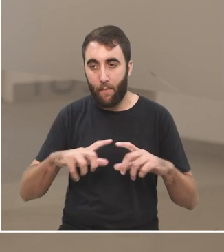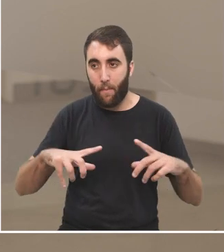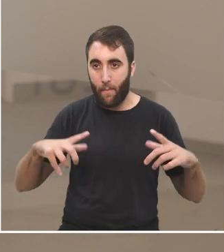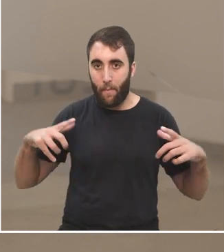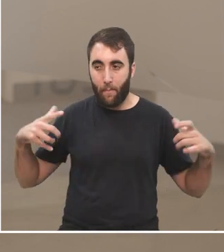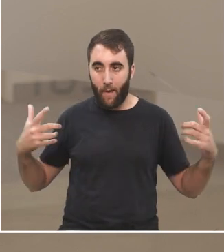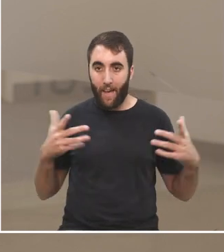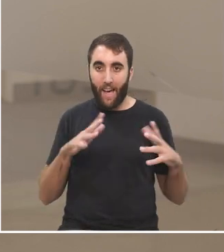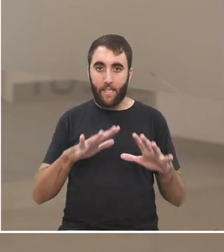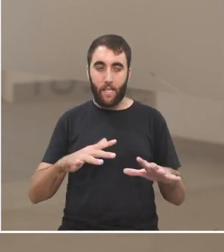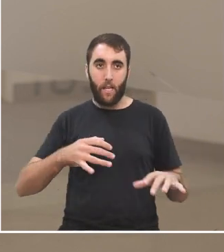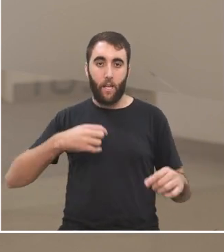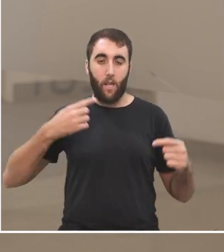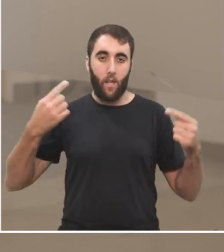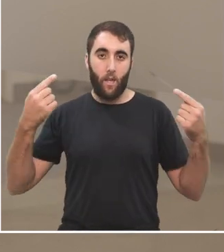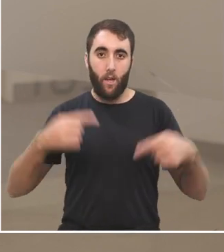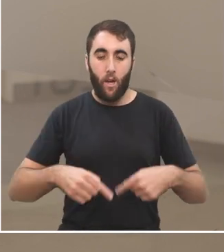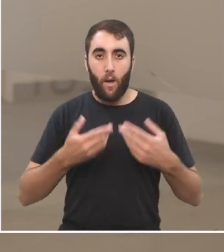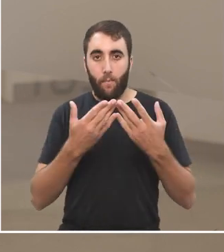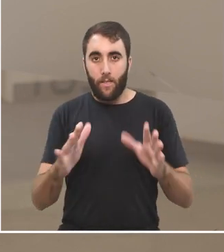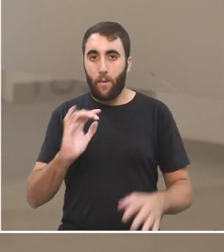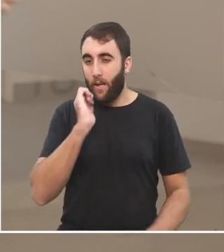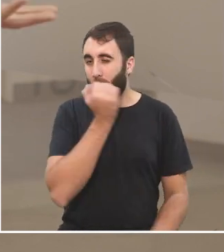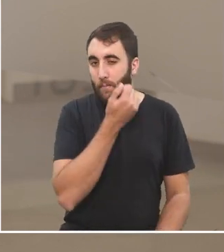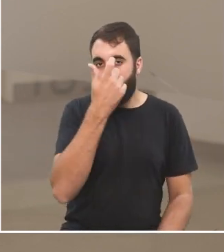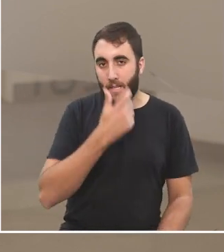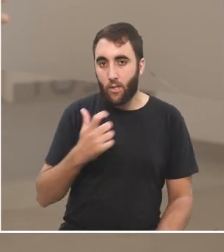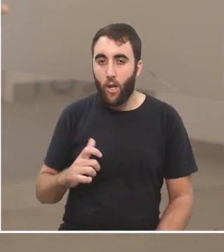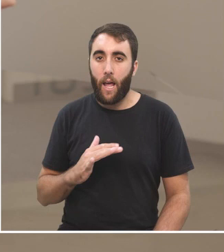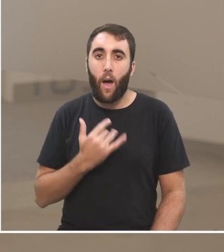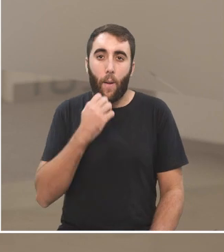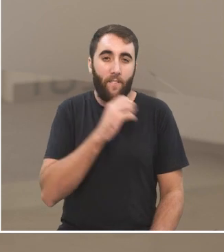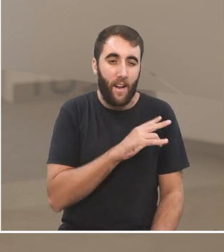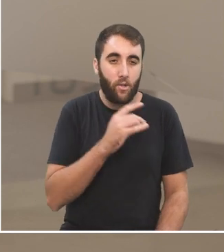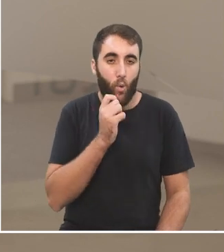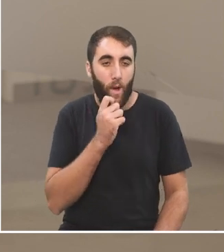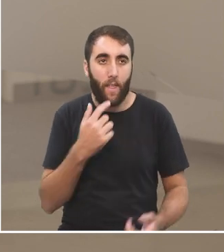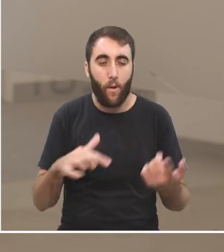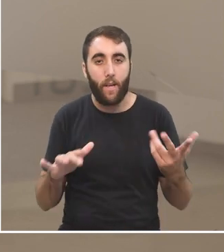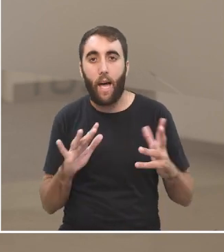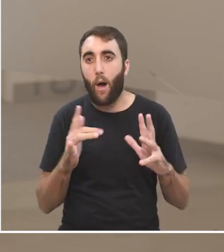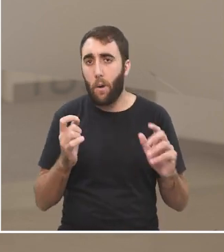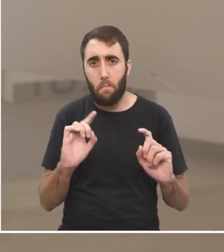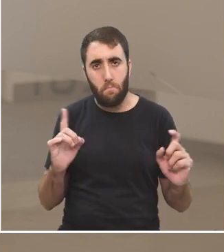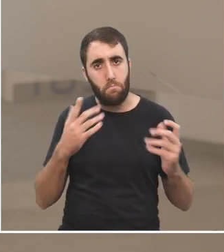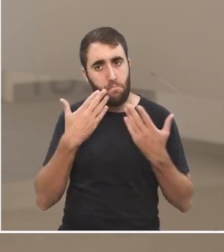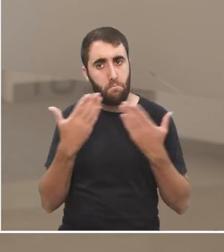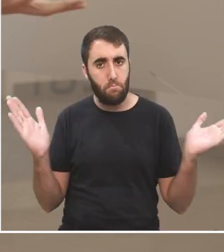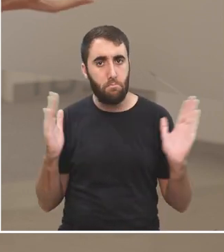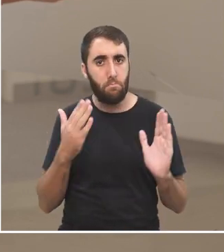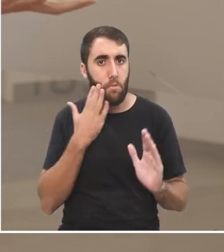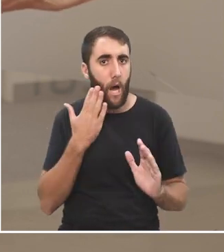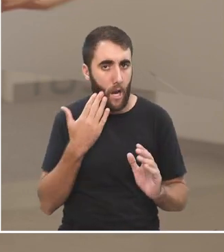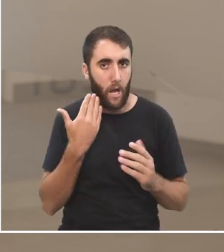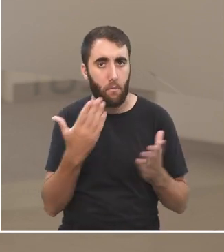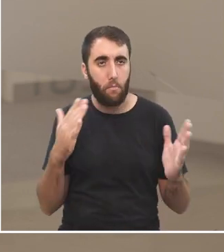que hay en este tipo de discusiones al principio improvisados por el anonimato pero que ahora ni siquiera hace falta que sea anónimo se desbordó de las